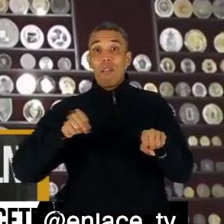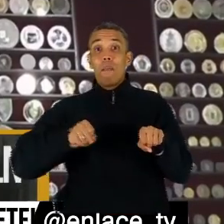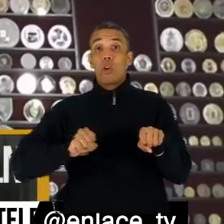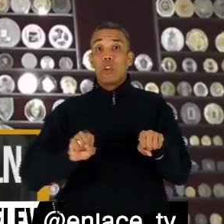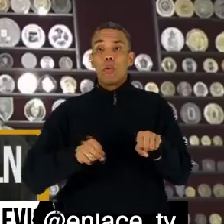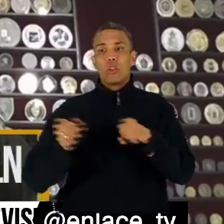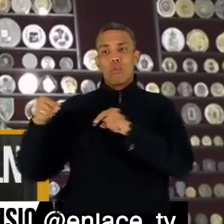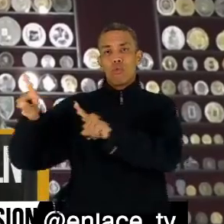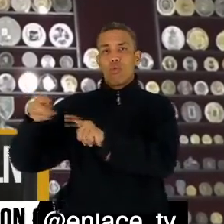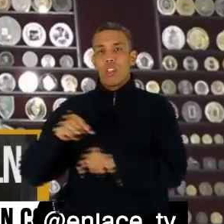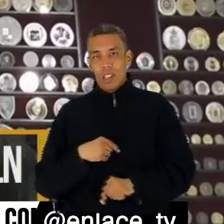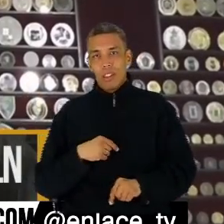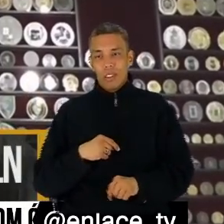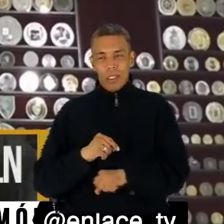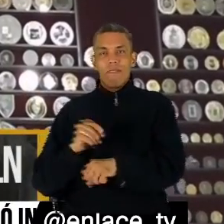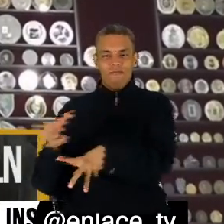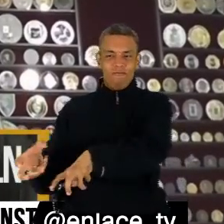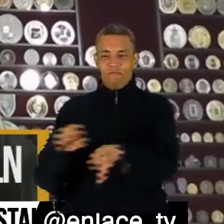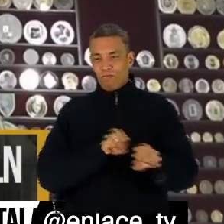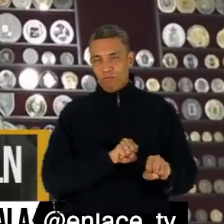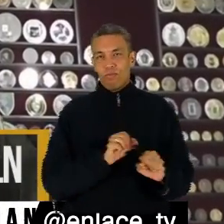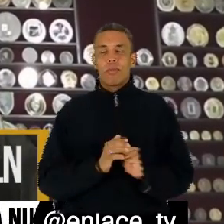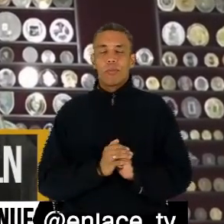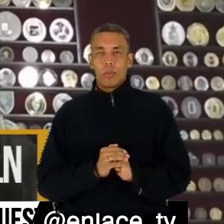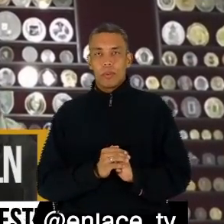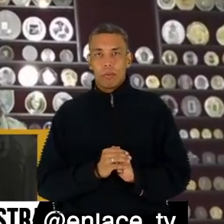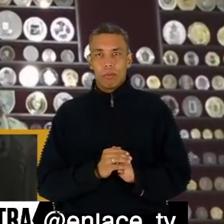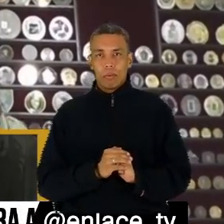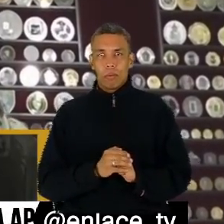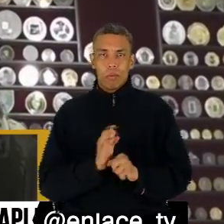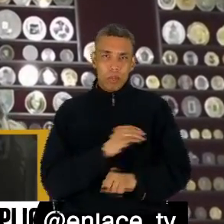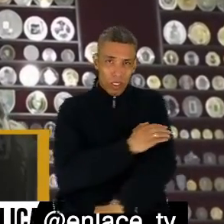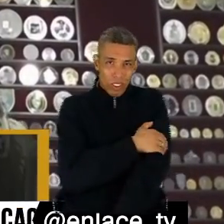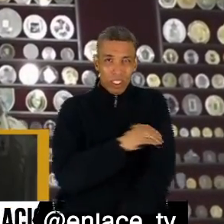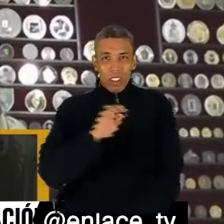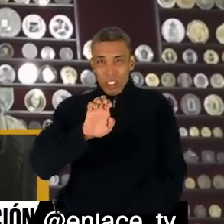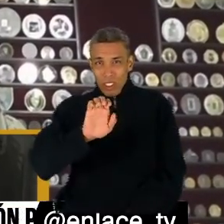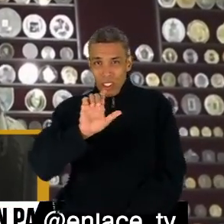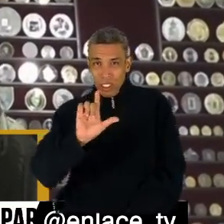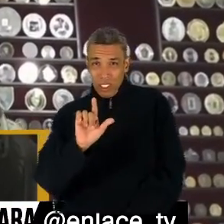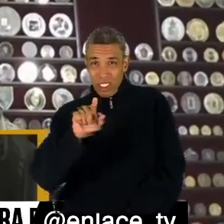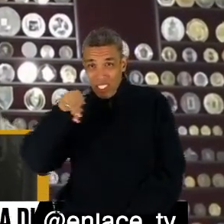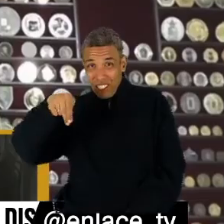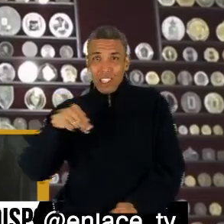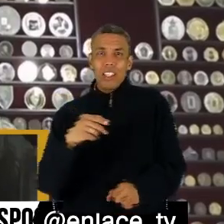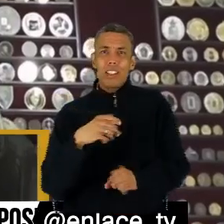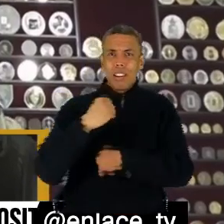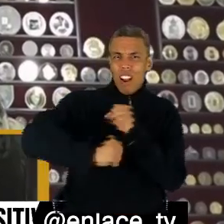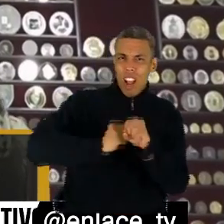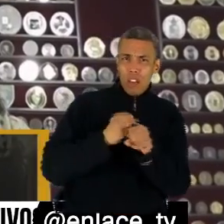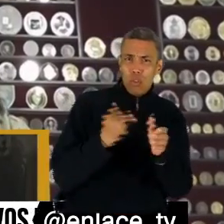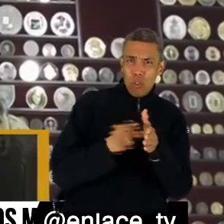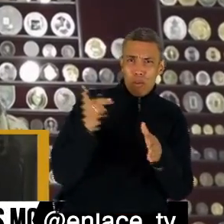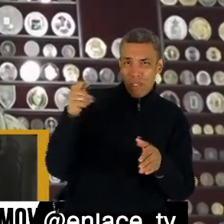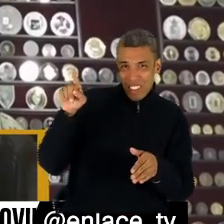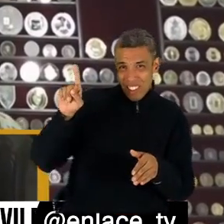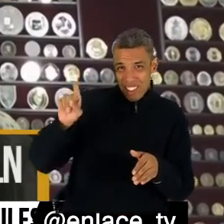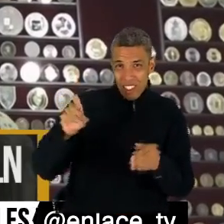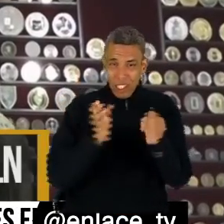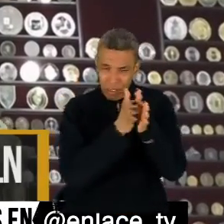del año llevamos 12 capturas a miembros del Ejército de Liberación Nacional que delinquen en esta zona geográfica del